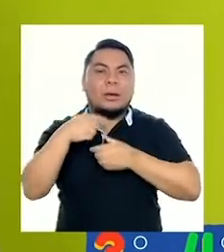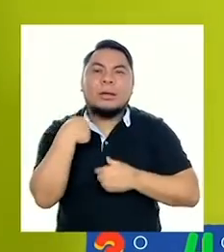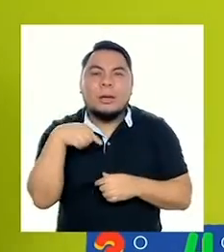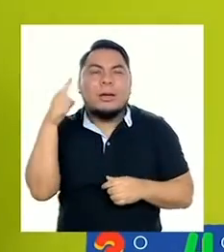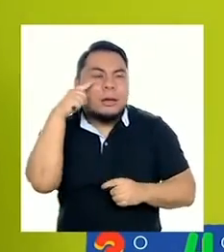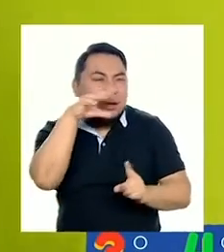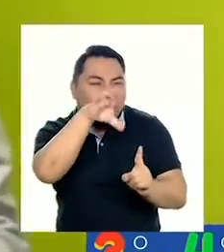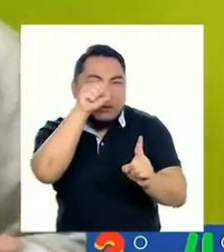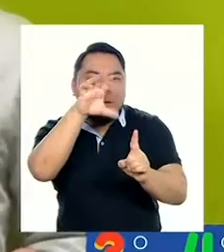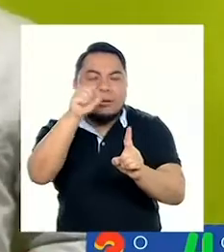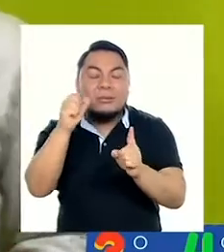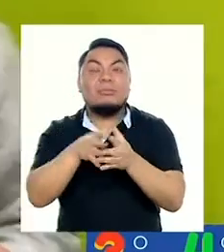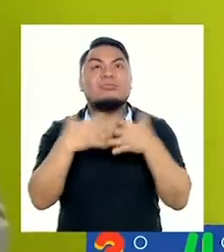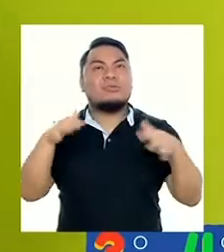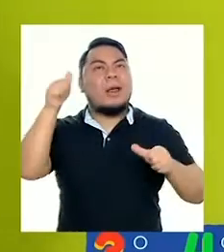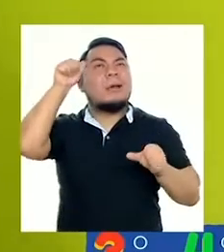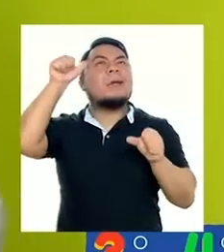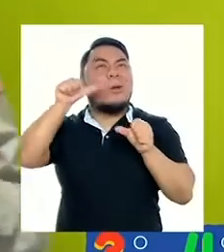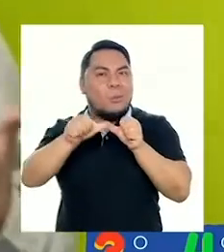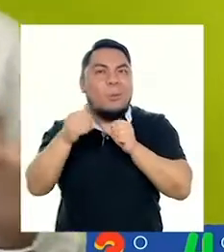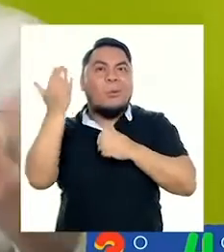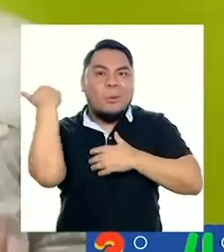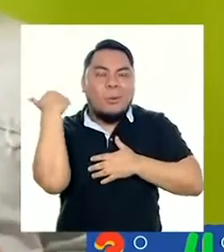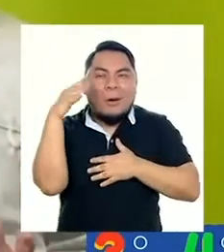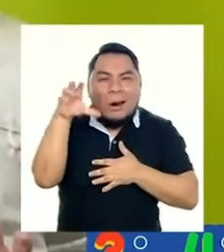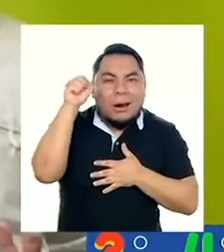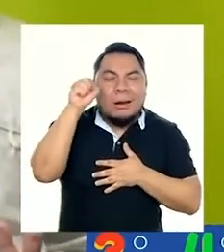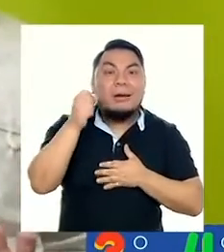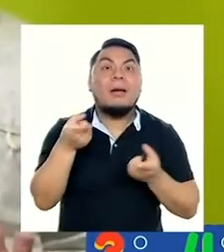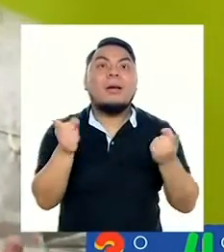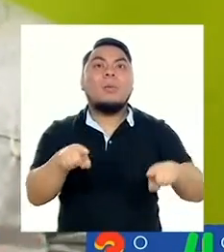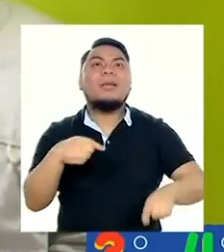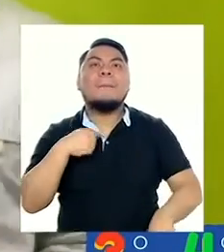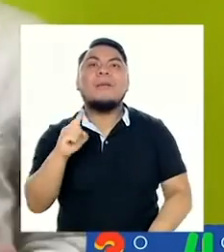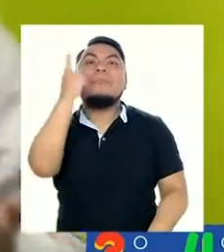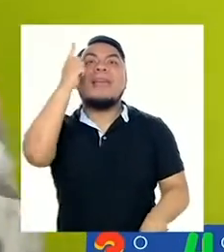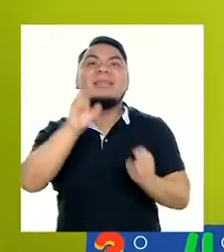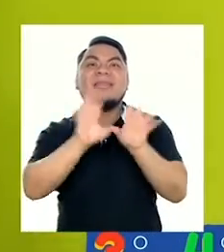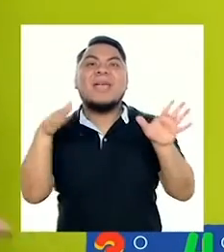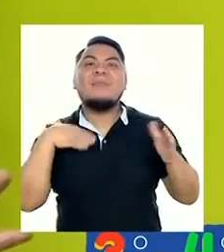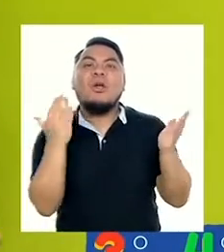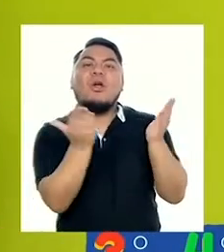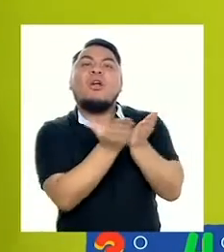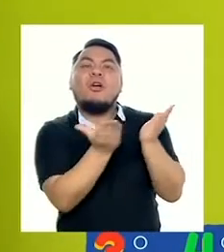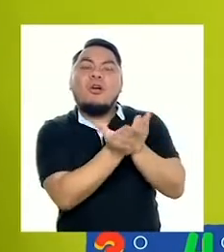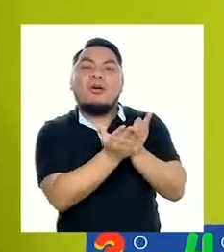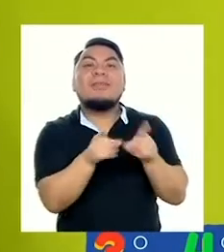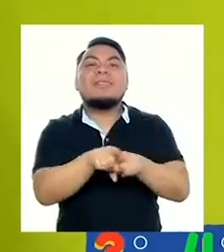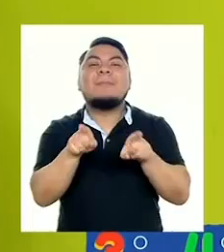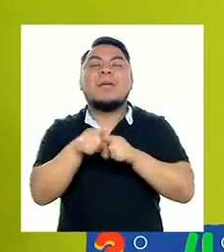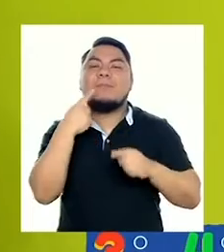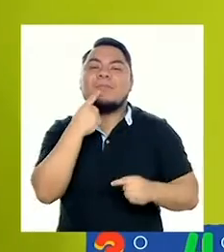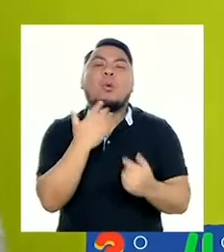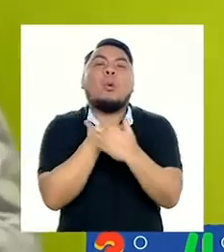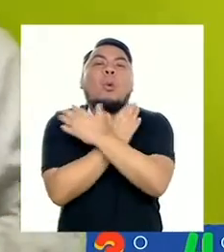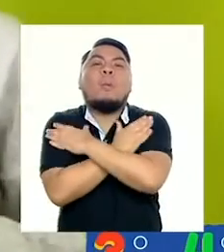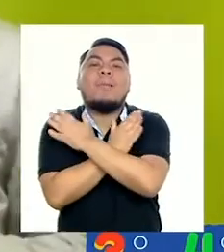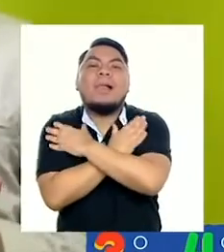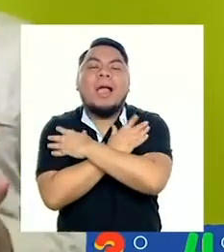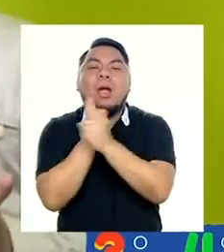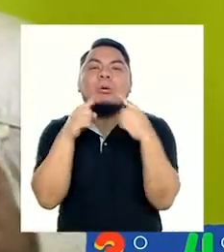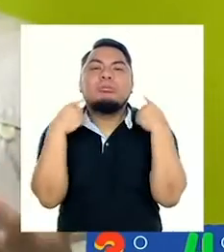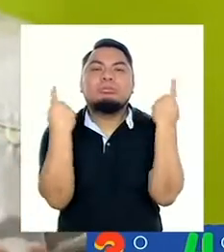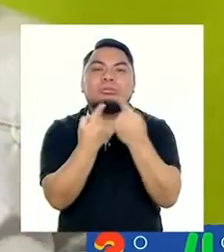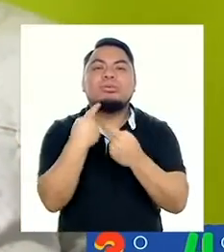identificar grandes recuerdos, como mi primer día en el colegio y mi cumpleaños número 7.